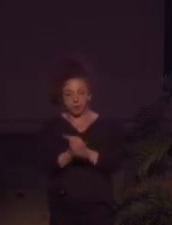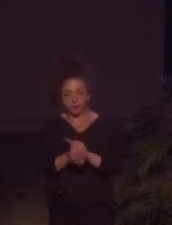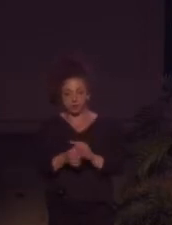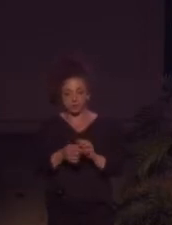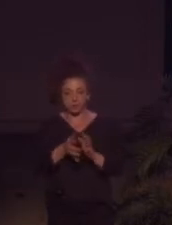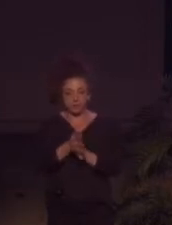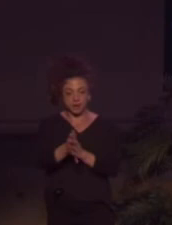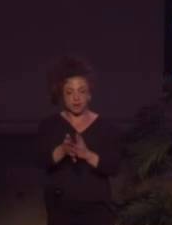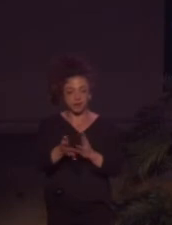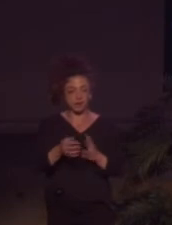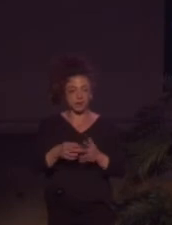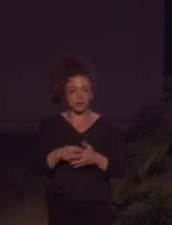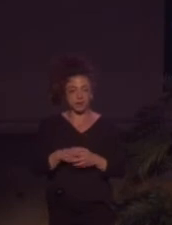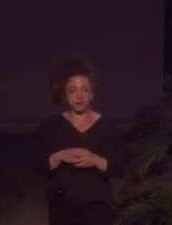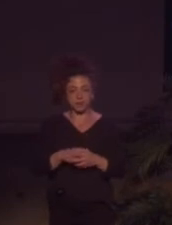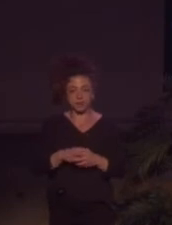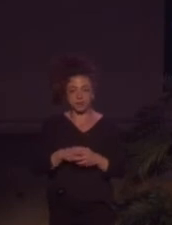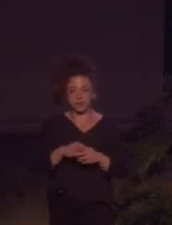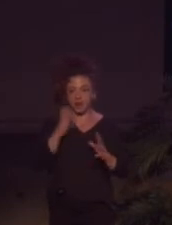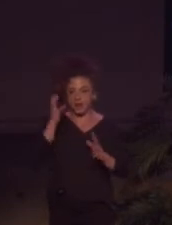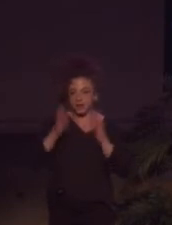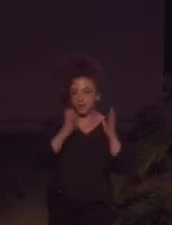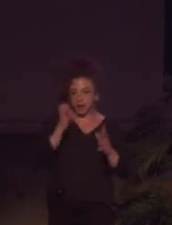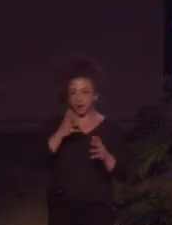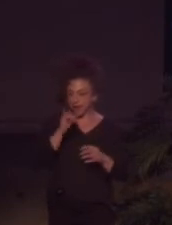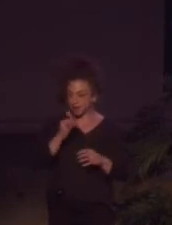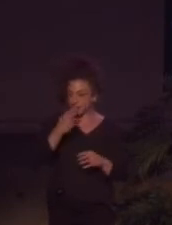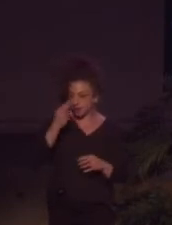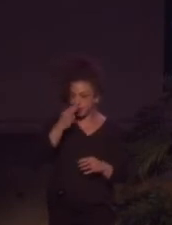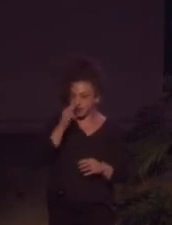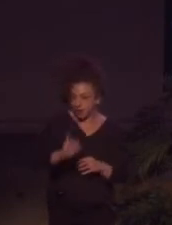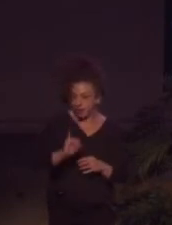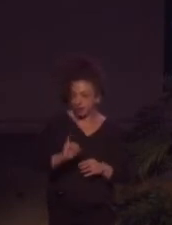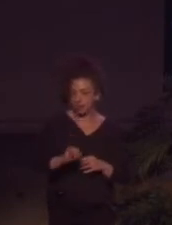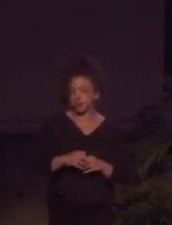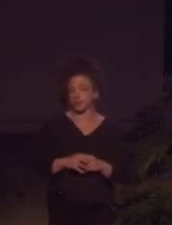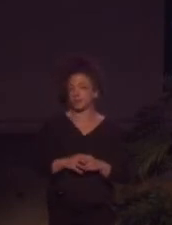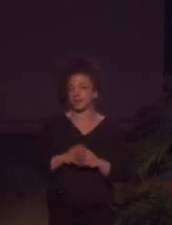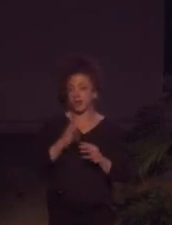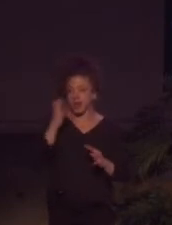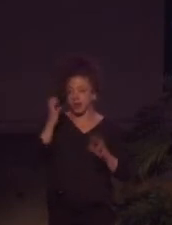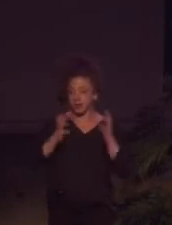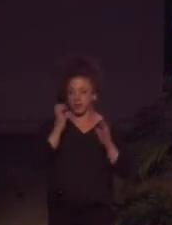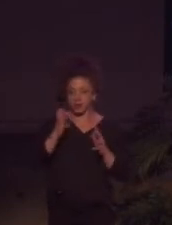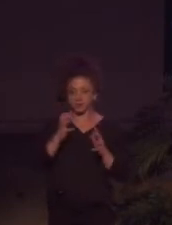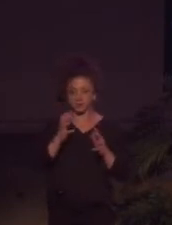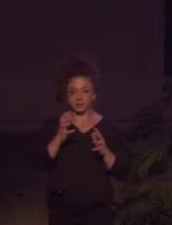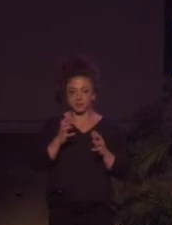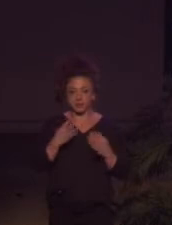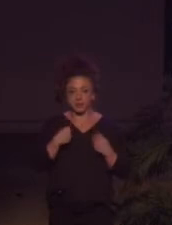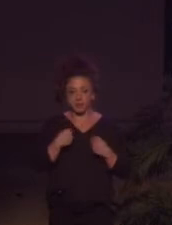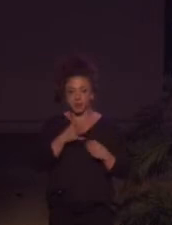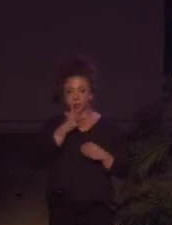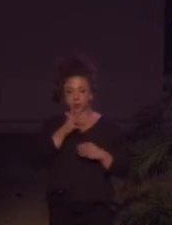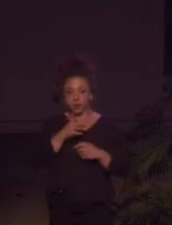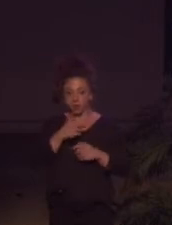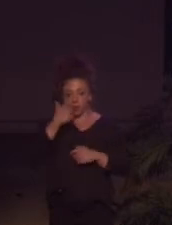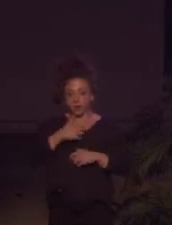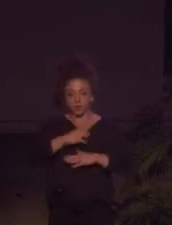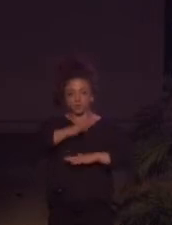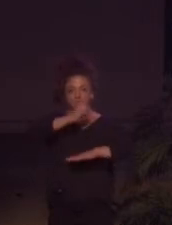interes batzuk dituztela, eta nola hori guztia inposatua den, eta beraz orduan dominazio bat dagoen, zer beraiek badaukate